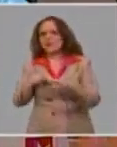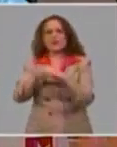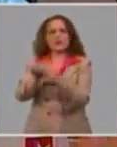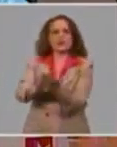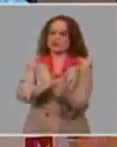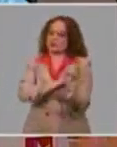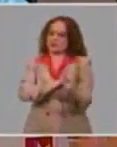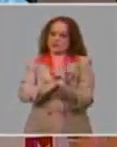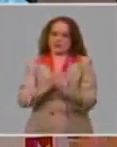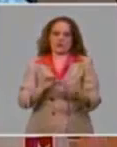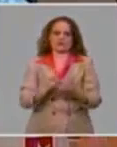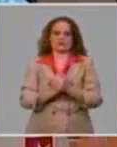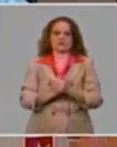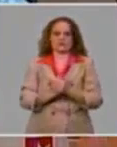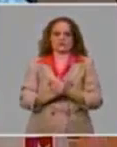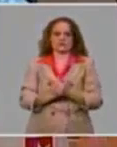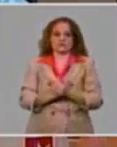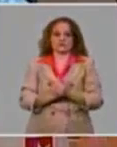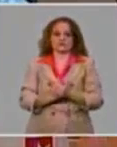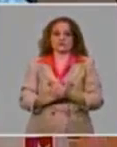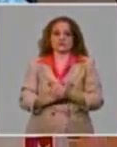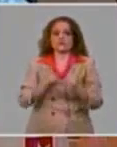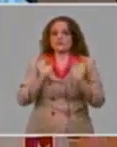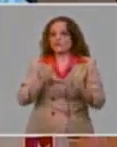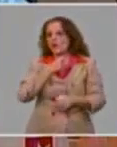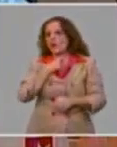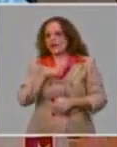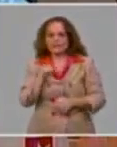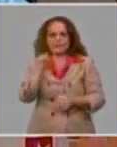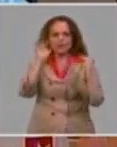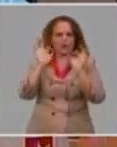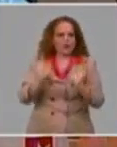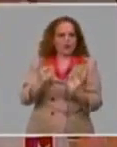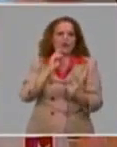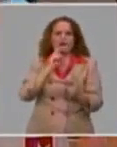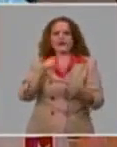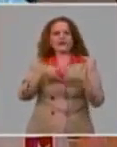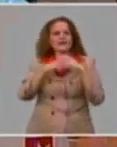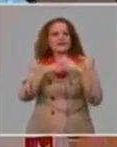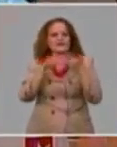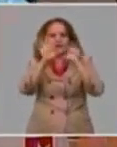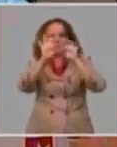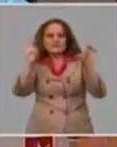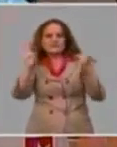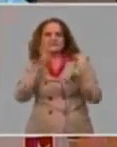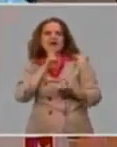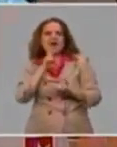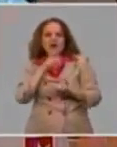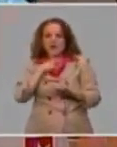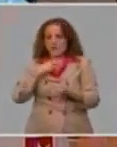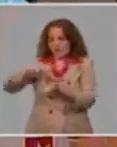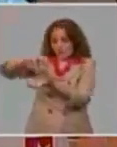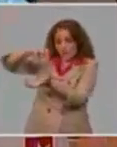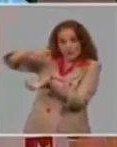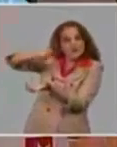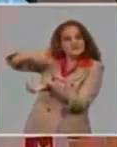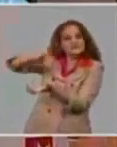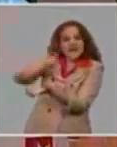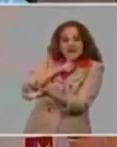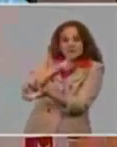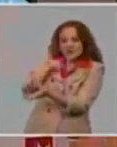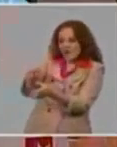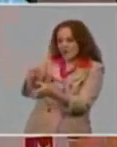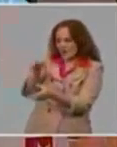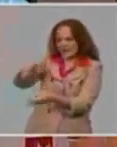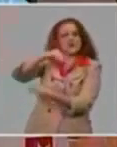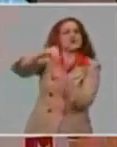y la llave, si se puede reparar, recuperar esa llave. Recuperar los latiguillos, hacer latiguillos, ver con la producción local de materiales, que en muchos lugares hacemos buenos